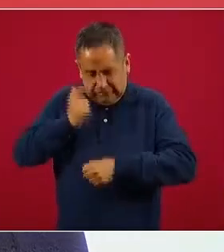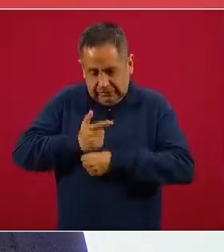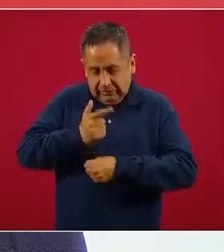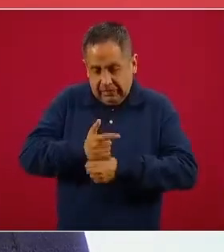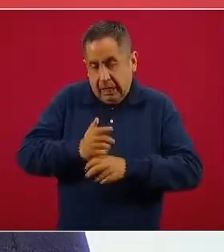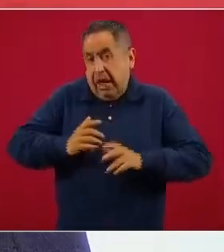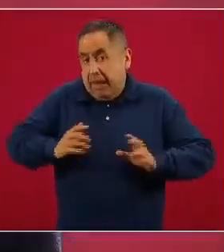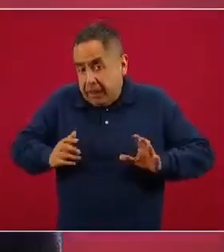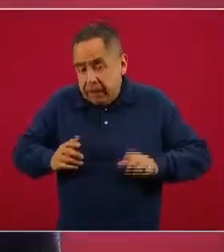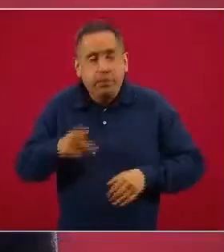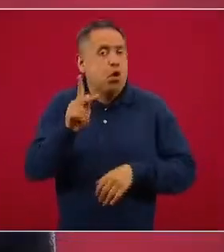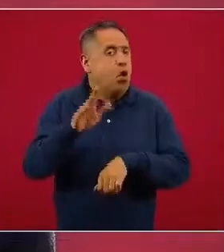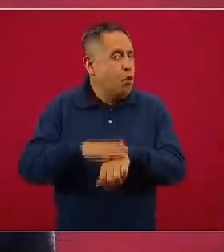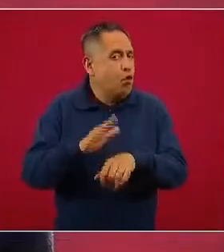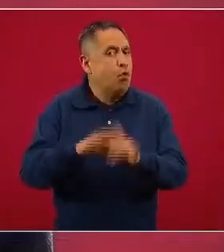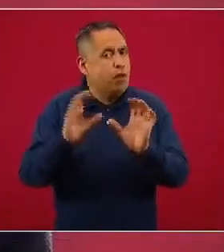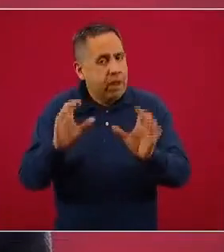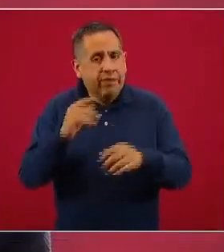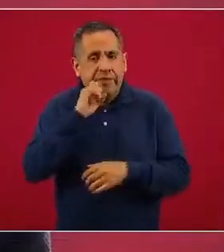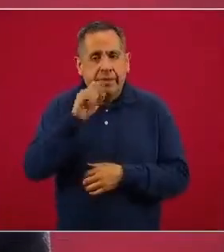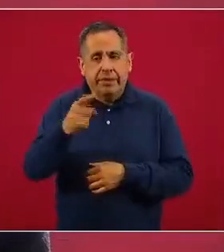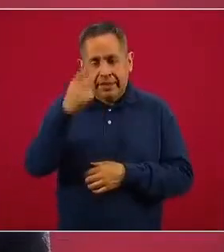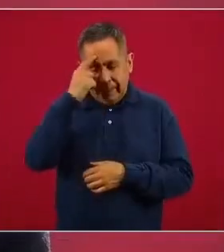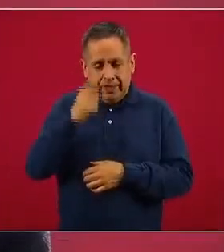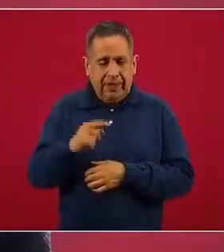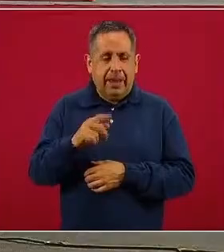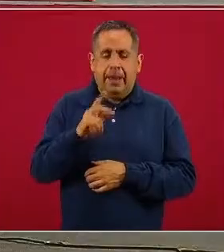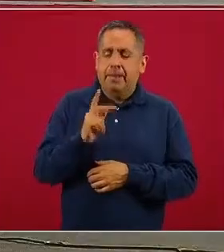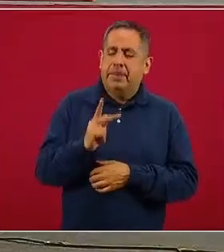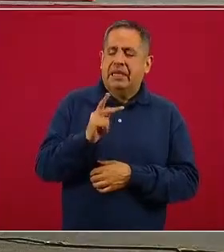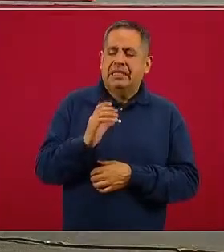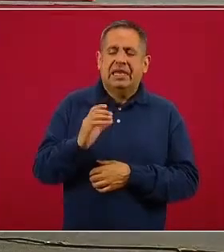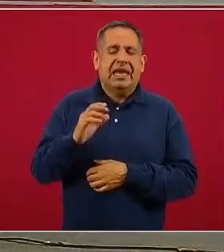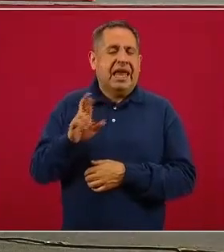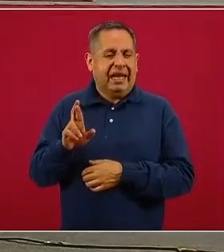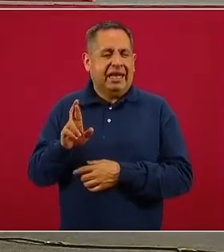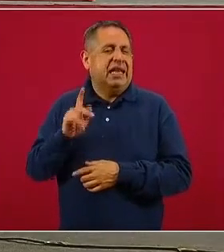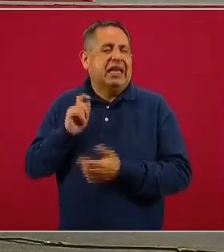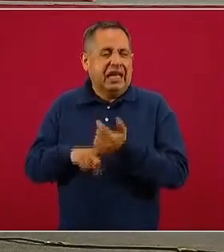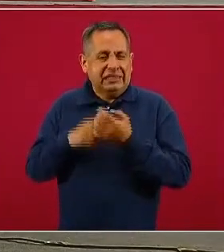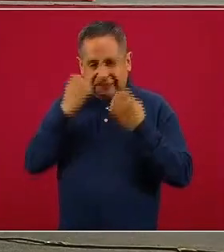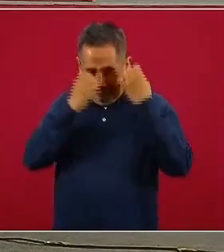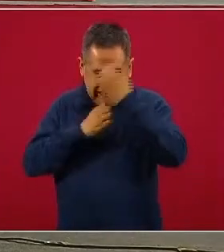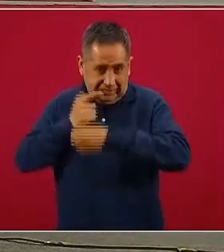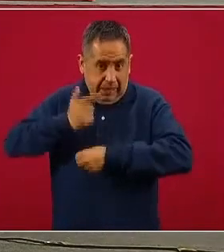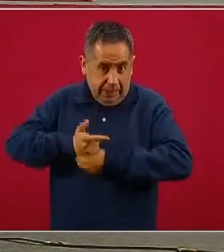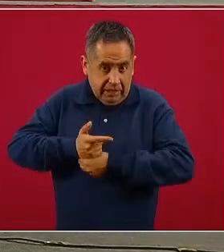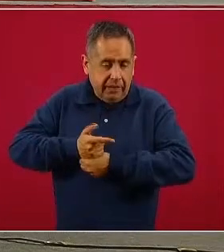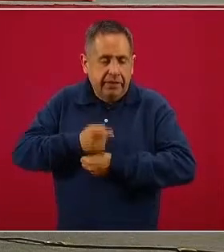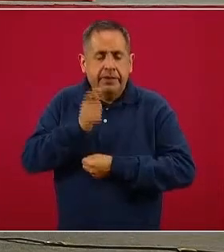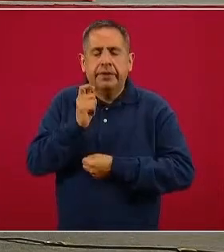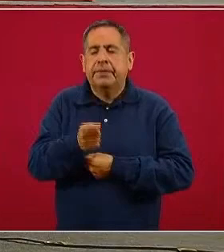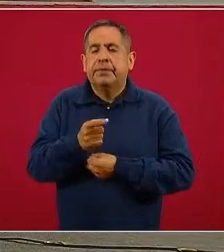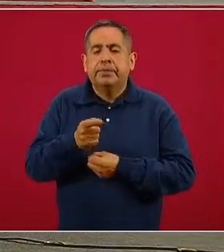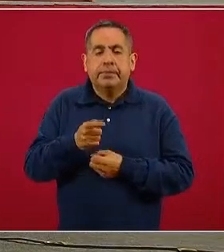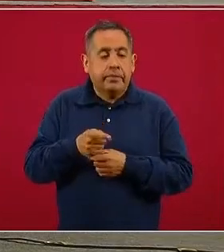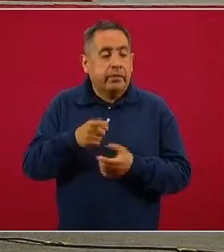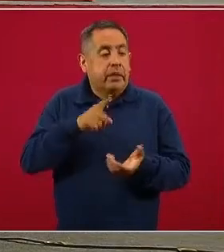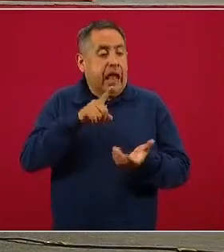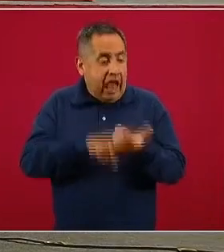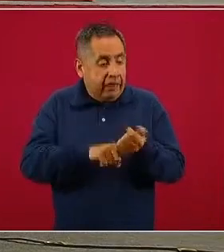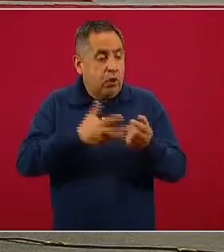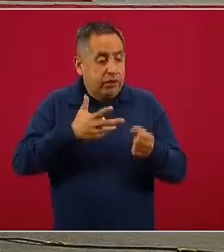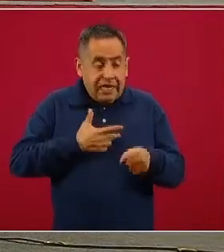cuidado, porque lo que recordemos hace PCR es precisamente identificar la presencia